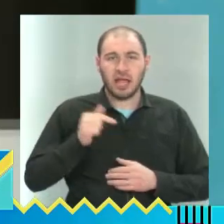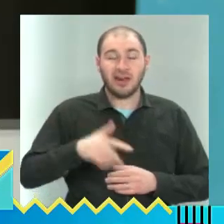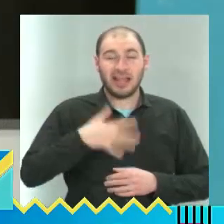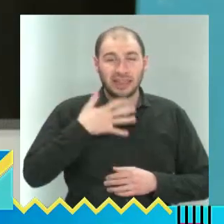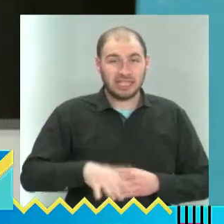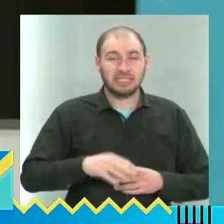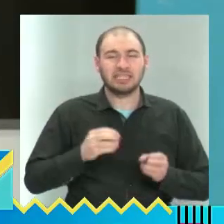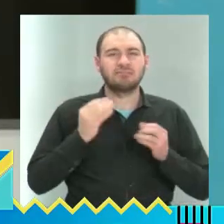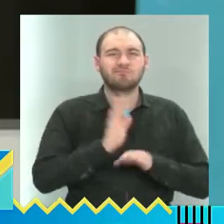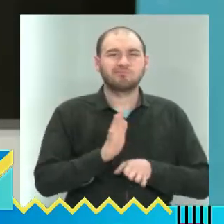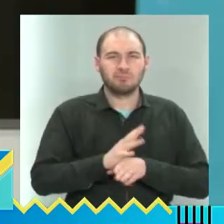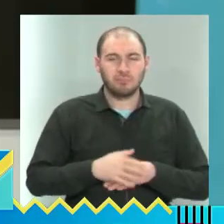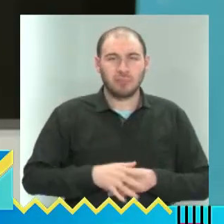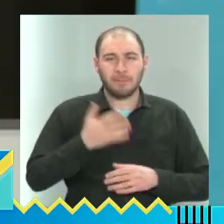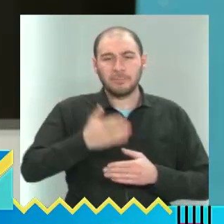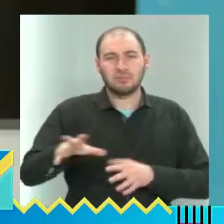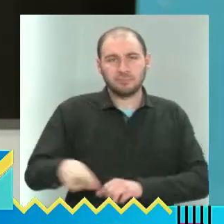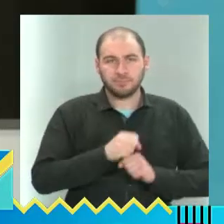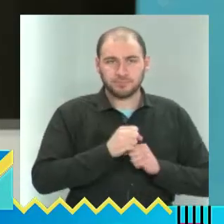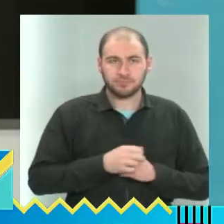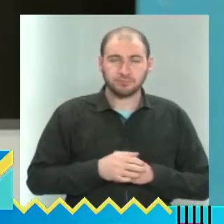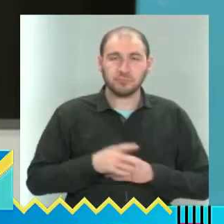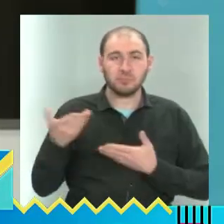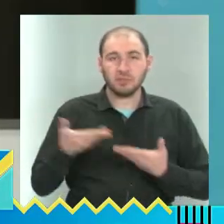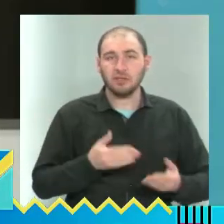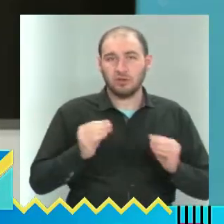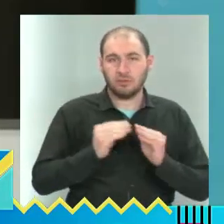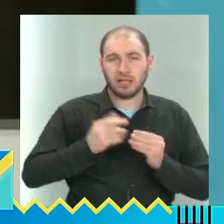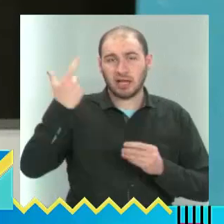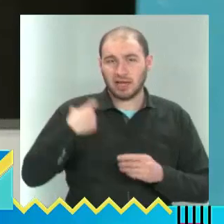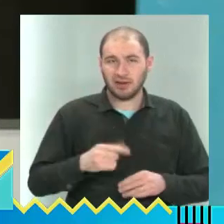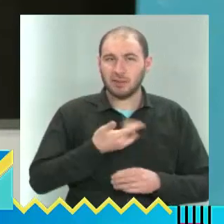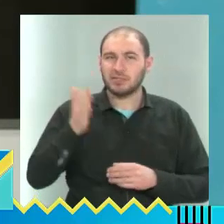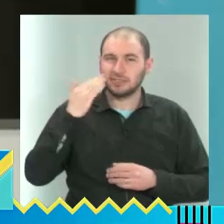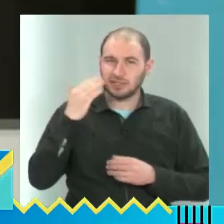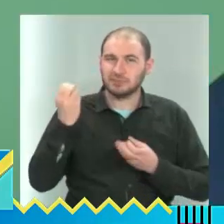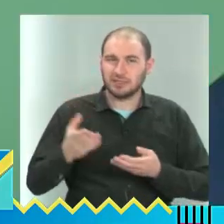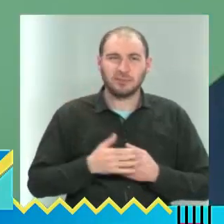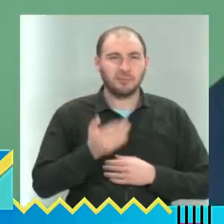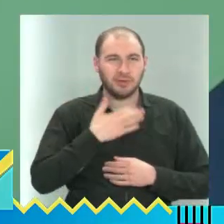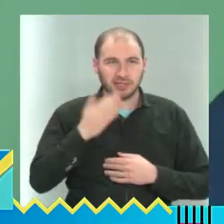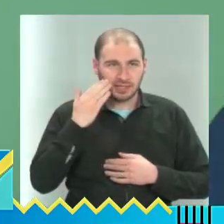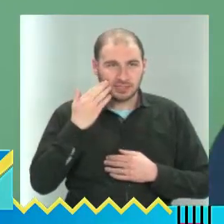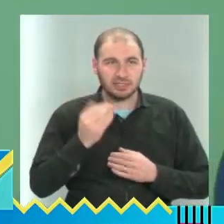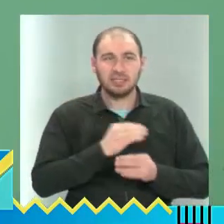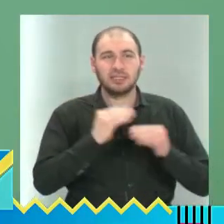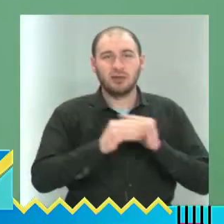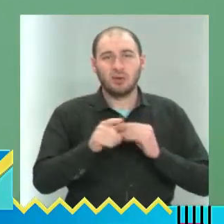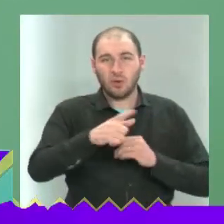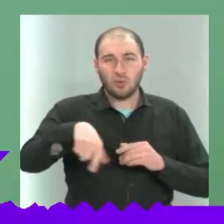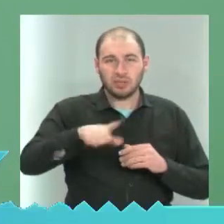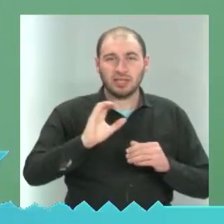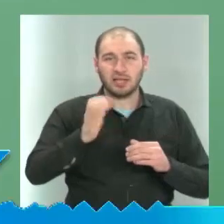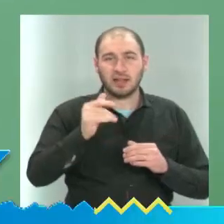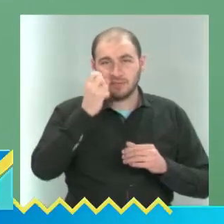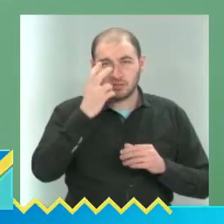para ir entendiendo de qué se trata la trata de personas, voy a presentar a mi compañera Carolina. Buenas tardes, ¿cómo estás? Buenas tardes, Fer, y saludamos a ustedes que están a través